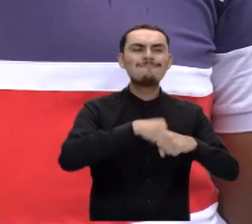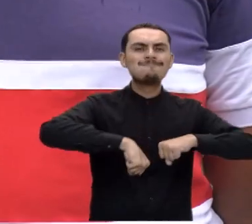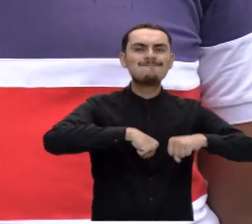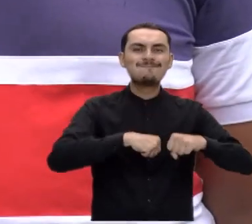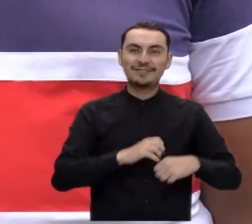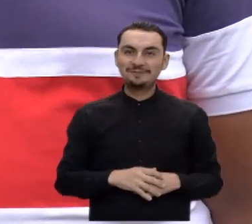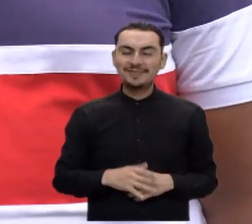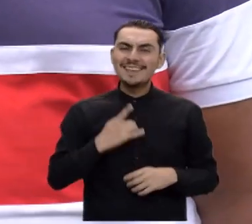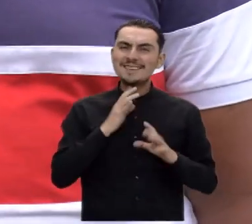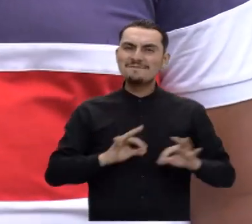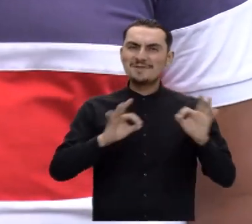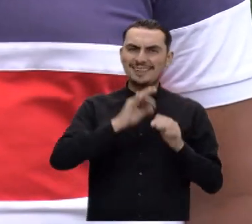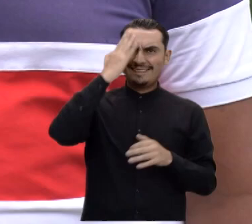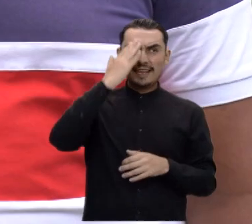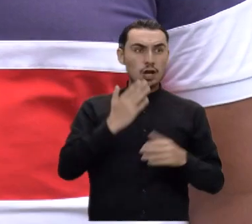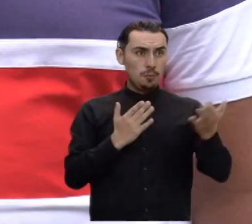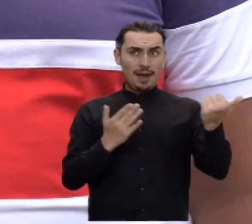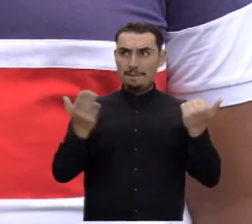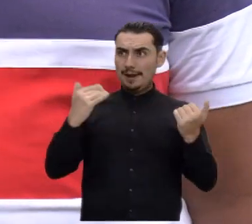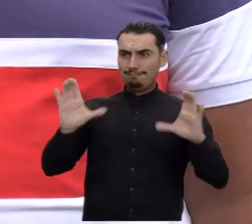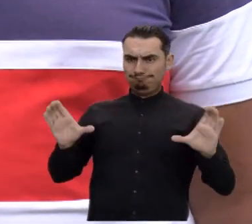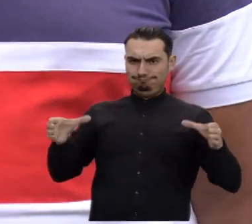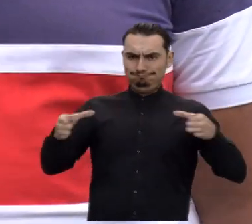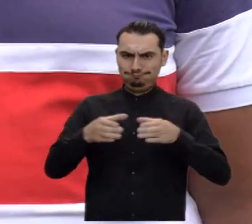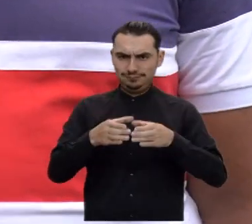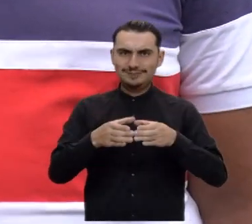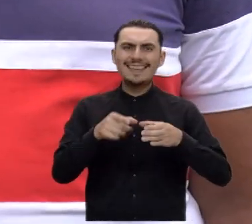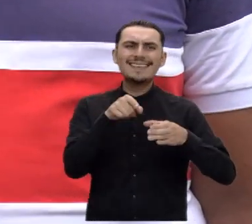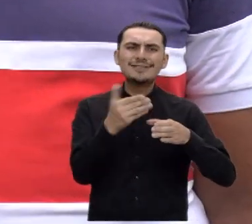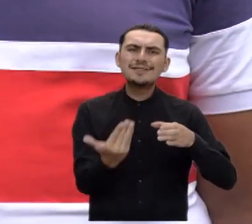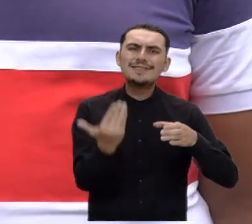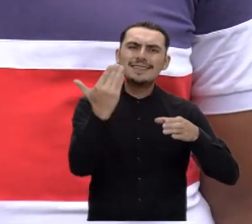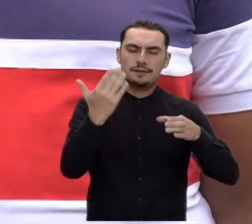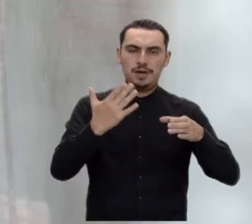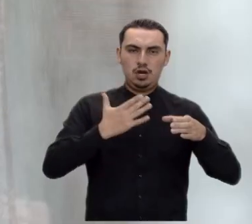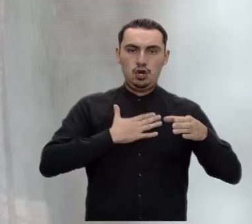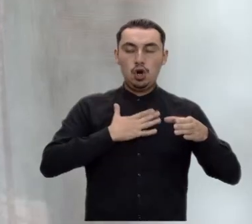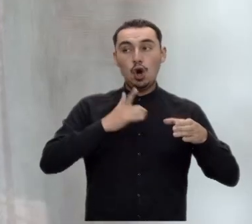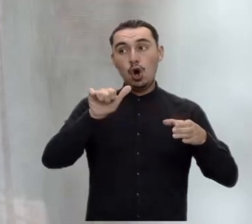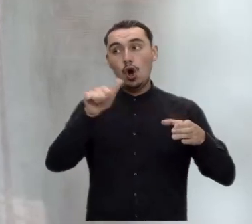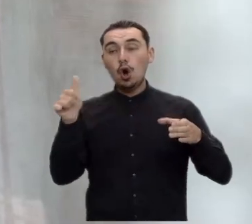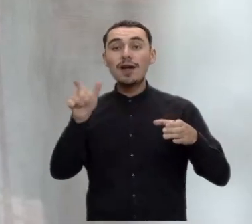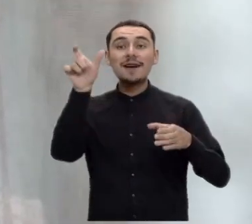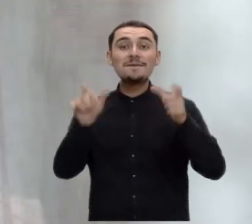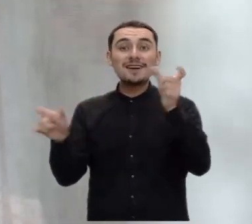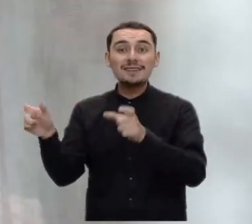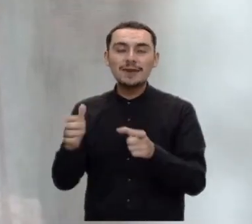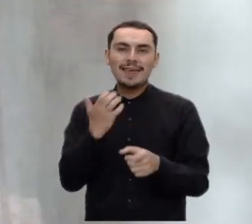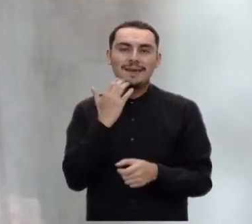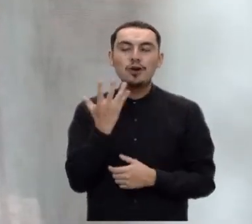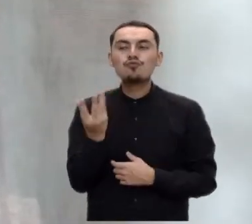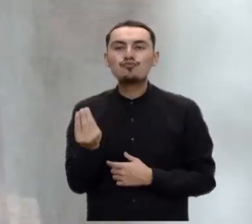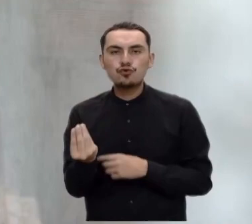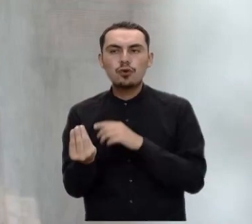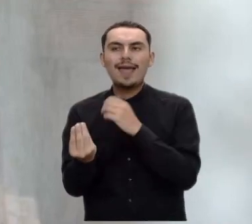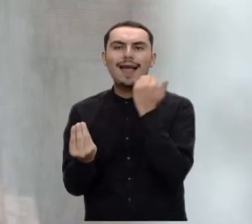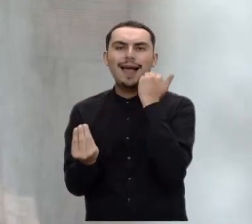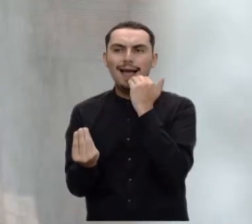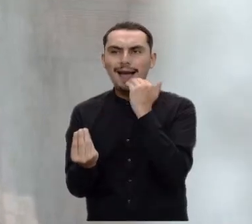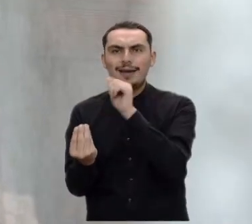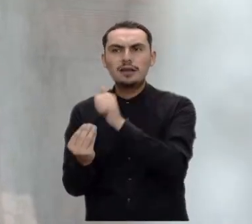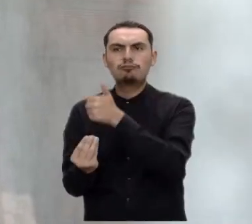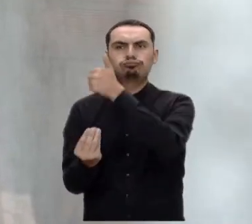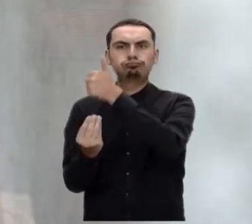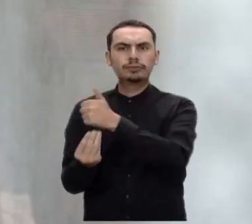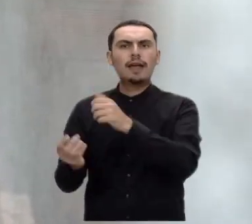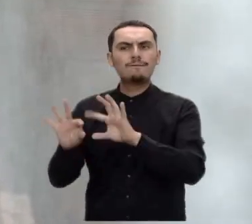La importancia de estar asociados aquí es muy bueno porque da la oportunidad y brinda a otras personas como mujeres cabeza de hogar para